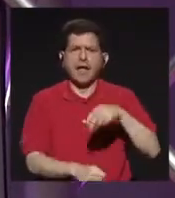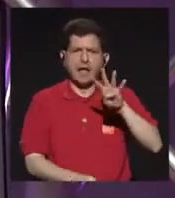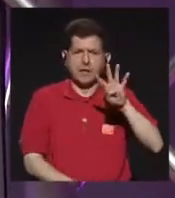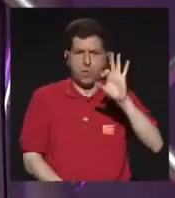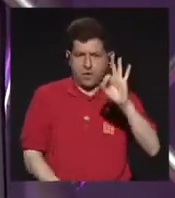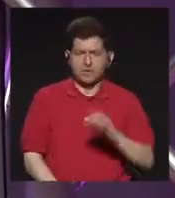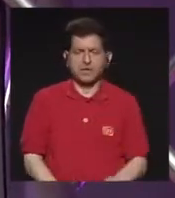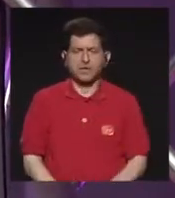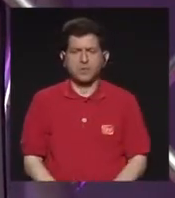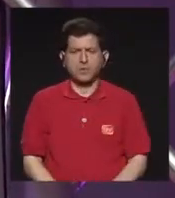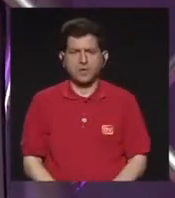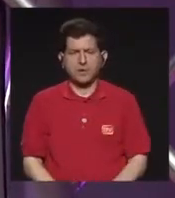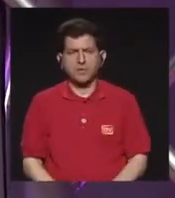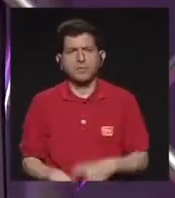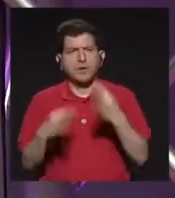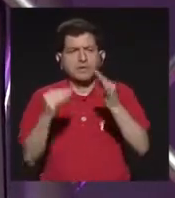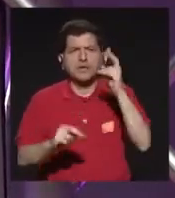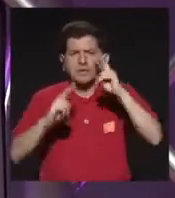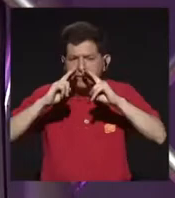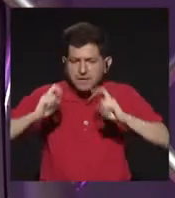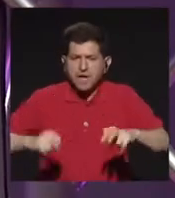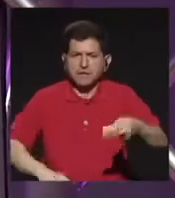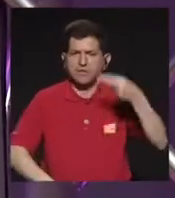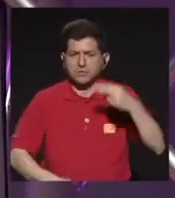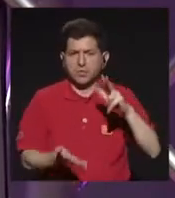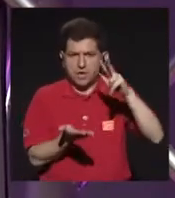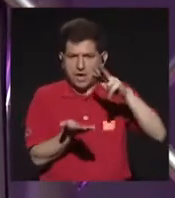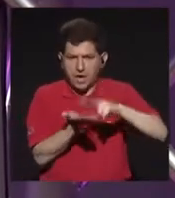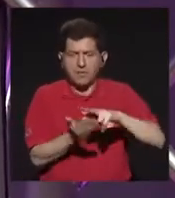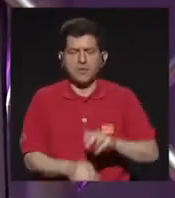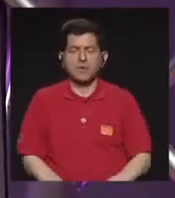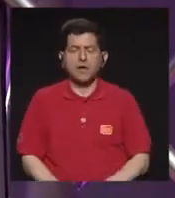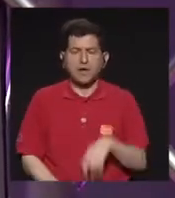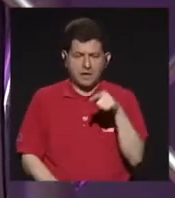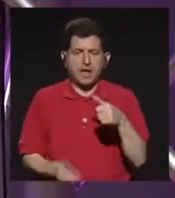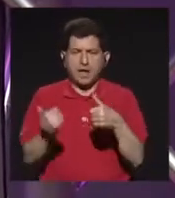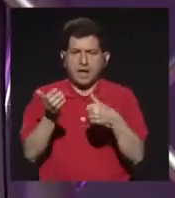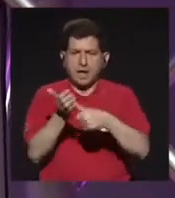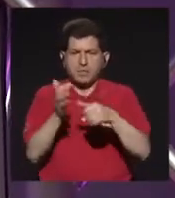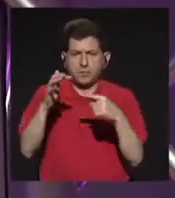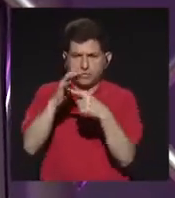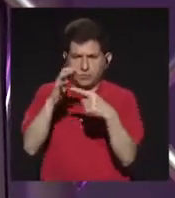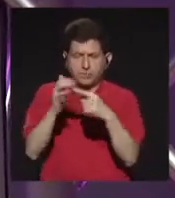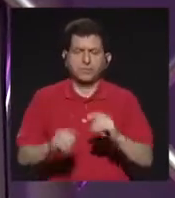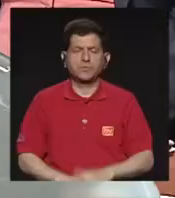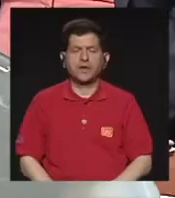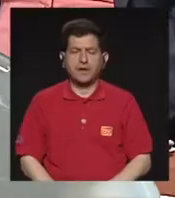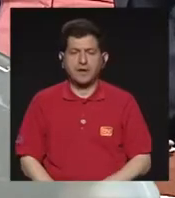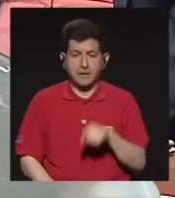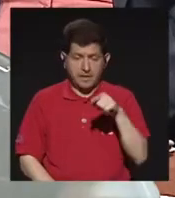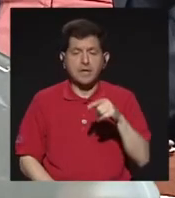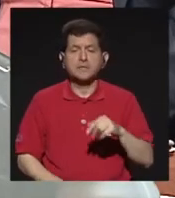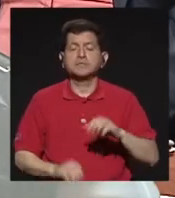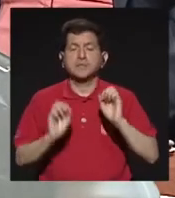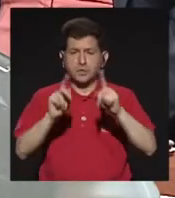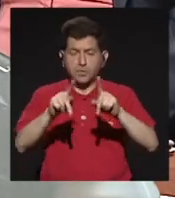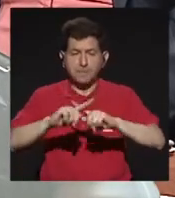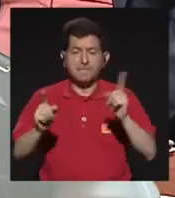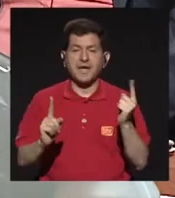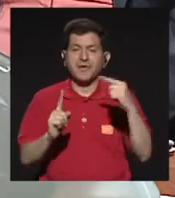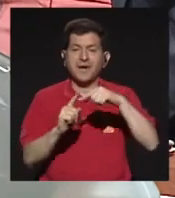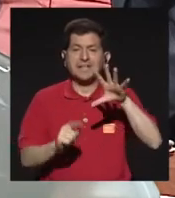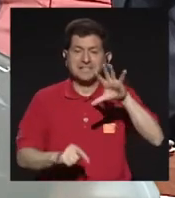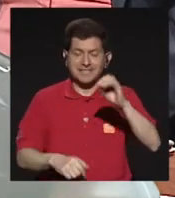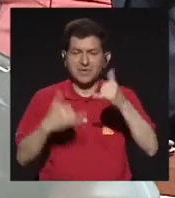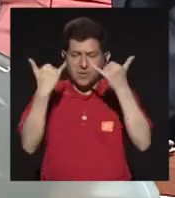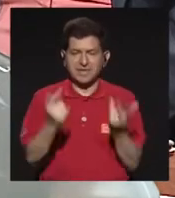49, volviendo un poquito a la historia, se aprobó en un plebiscito el voto femenino. Pero fue hasta en el año 50 que